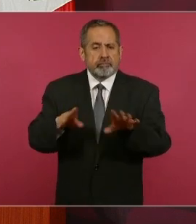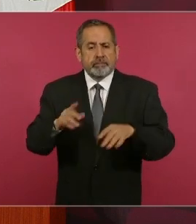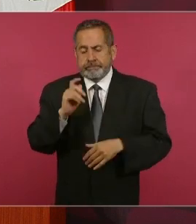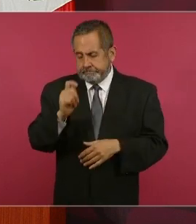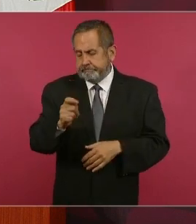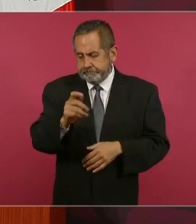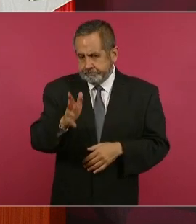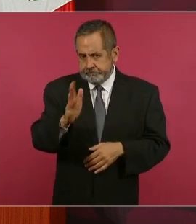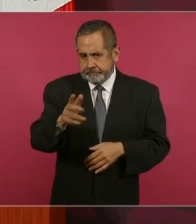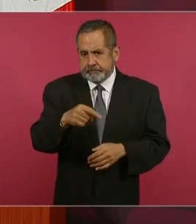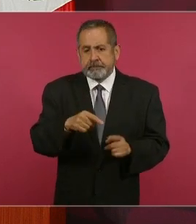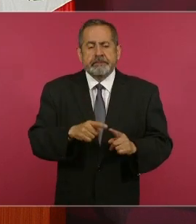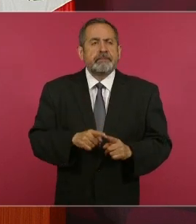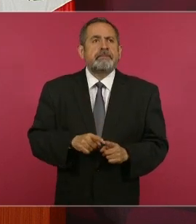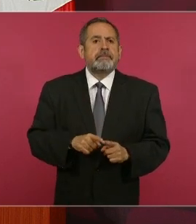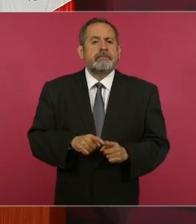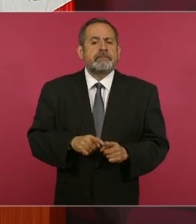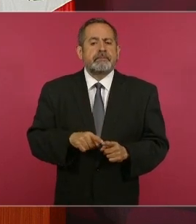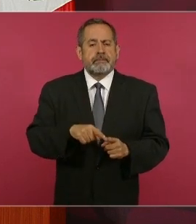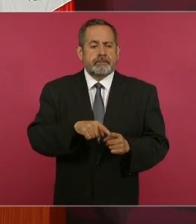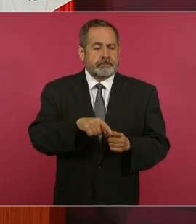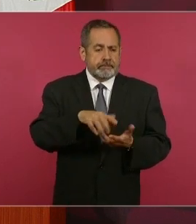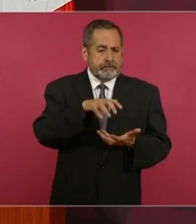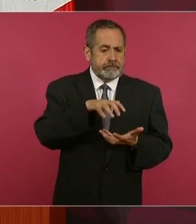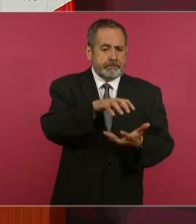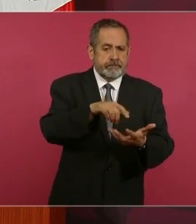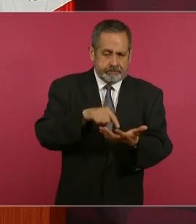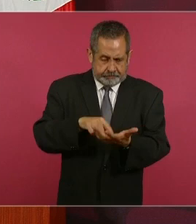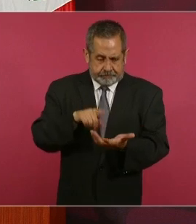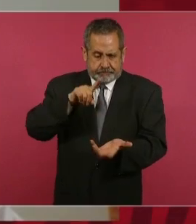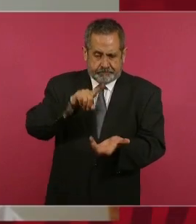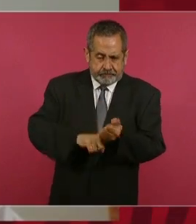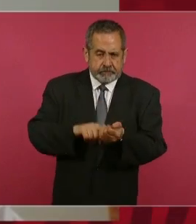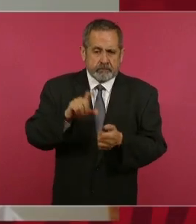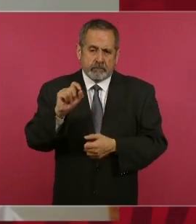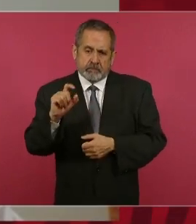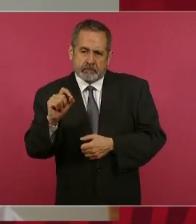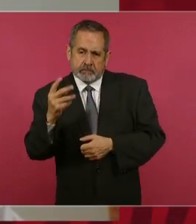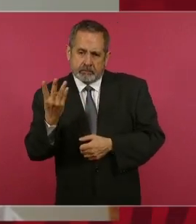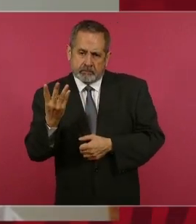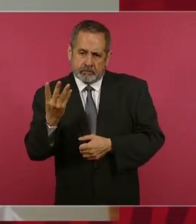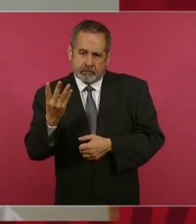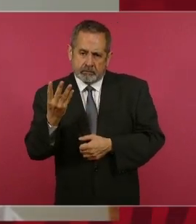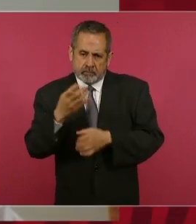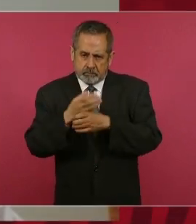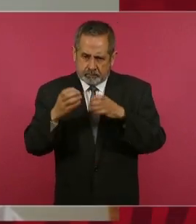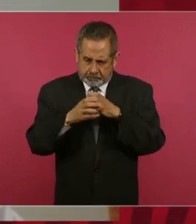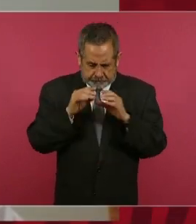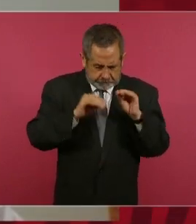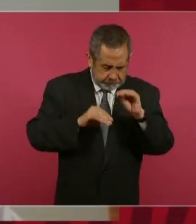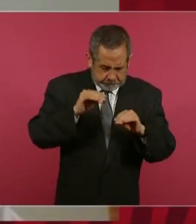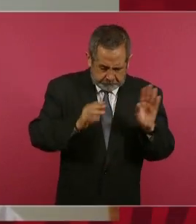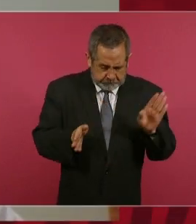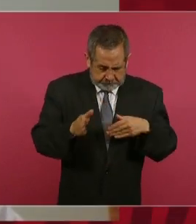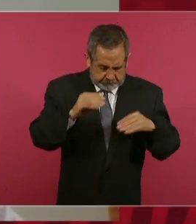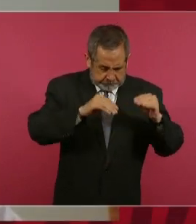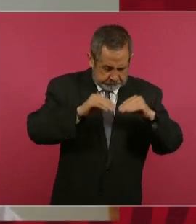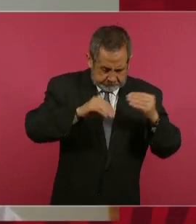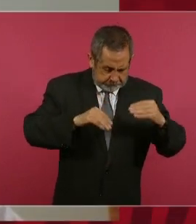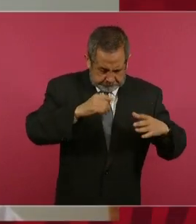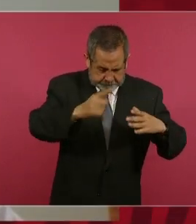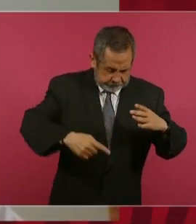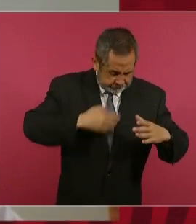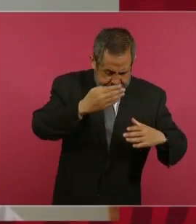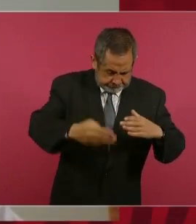entregar una despensa de 24 productos a cada familia,